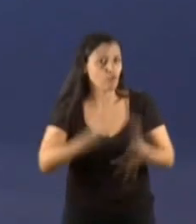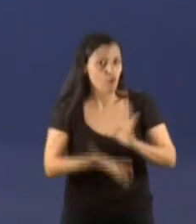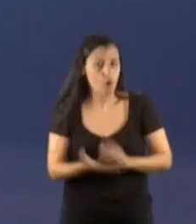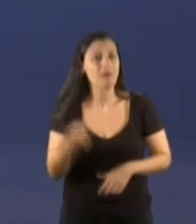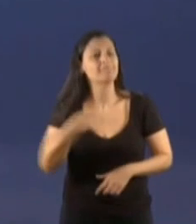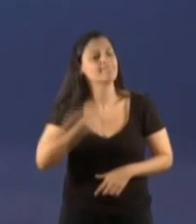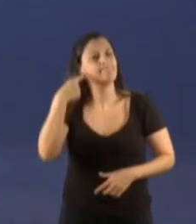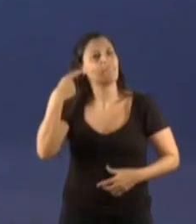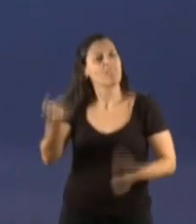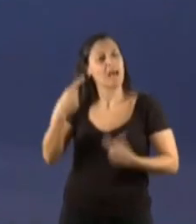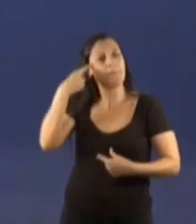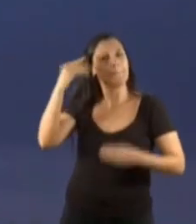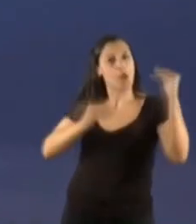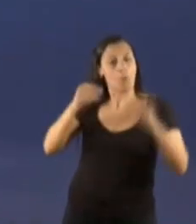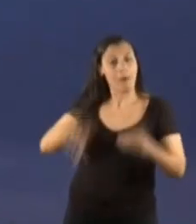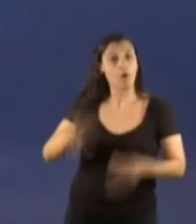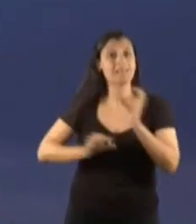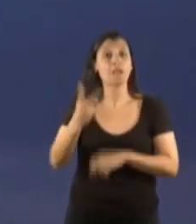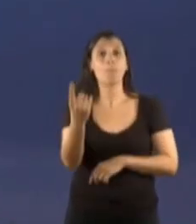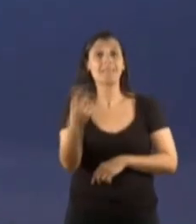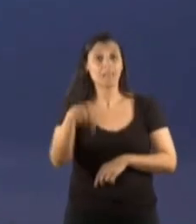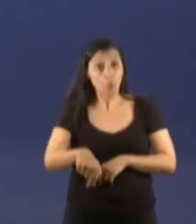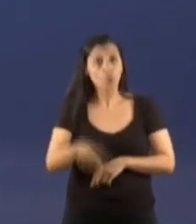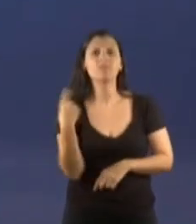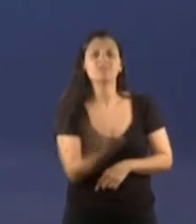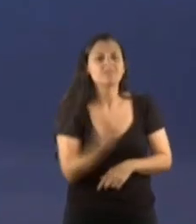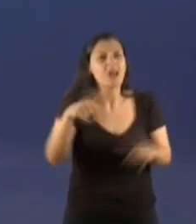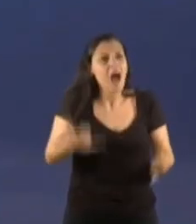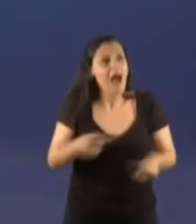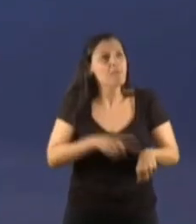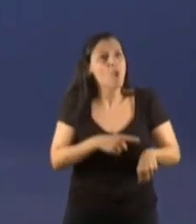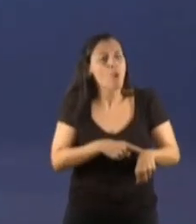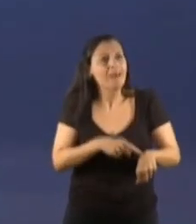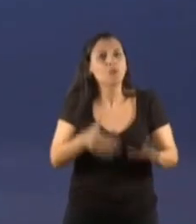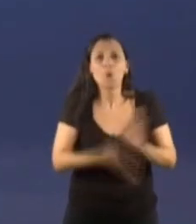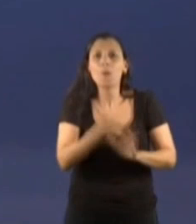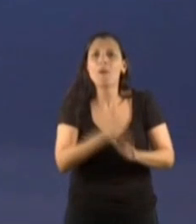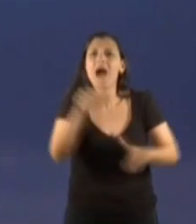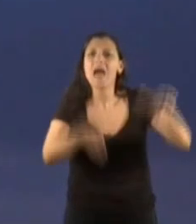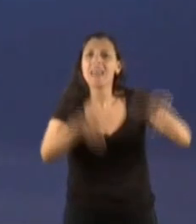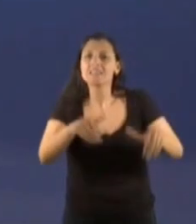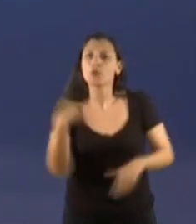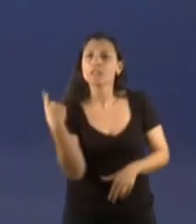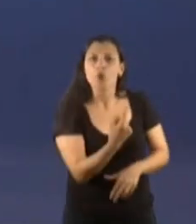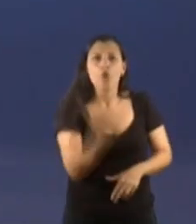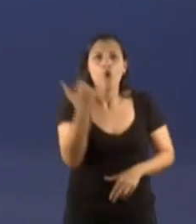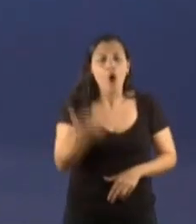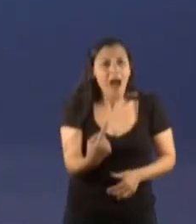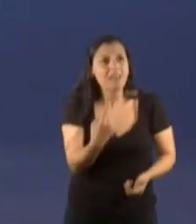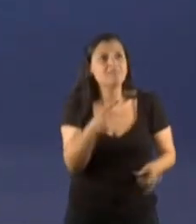muchísimo que en el siglo XXI tengamos un momento electoral de la Argentina amanecimos discutiendo